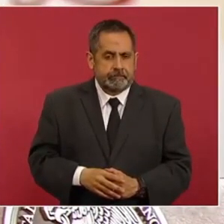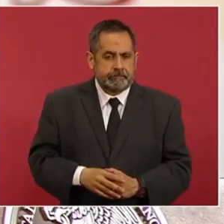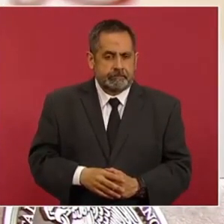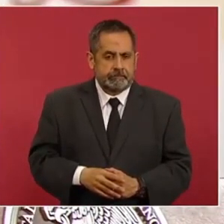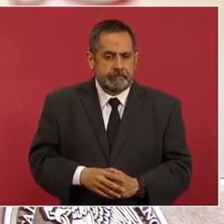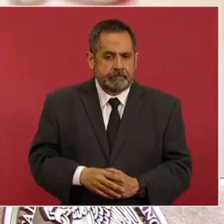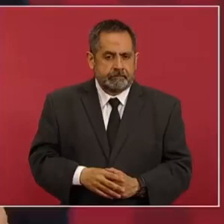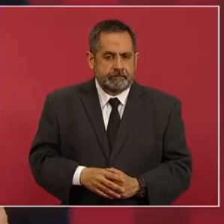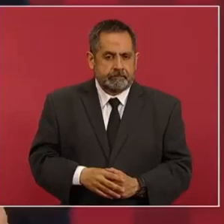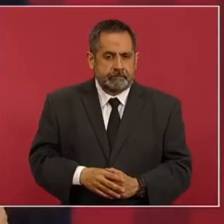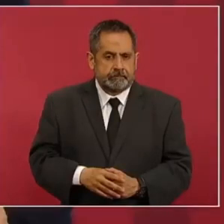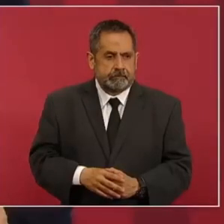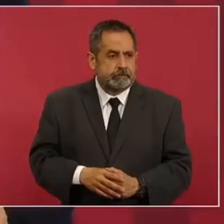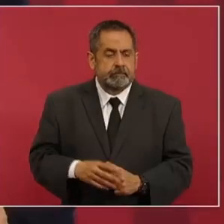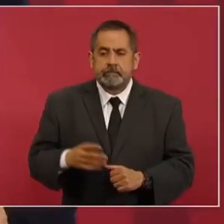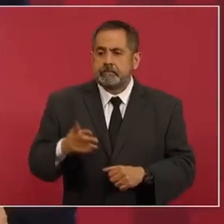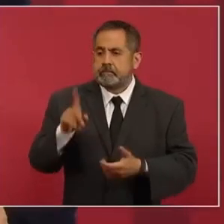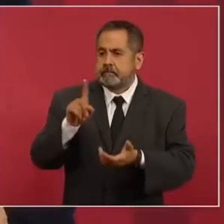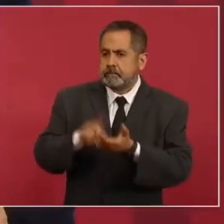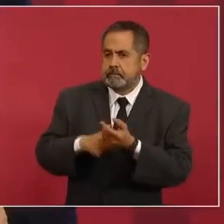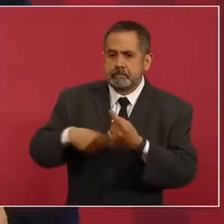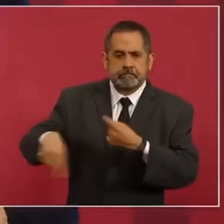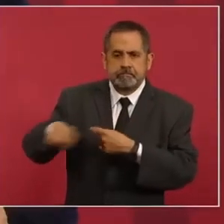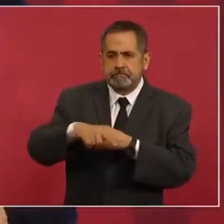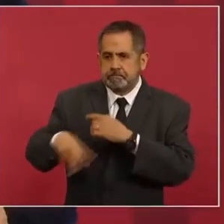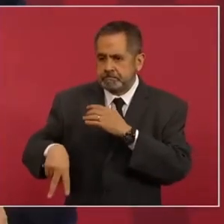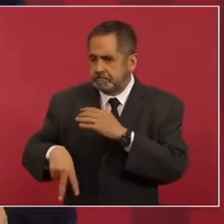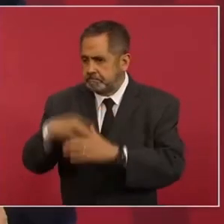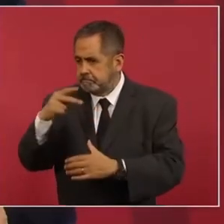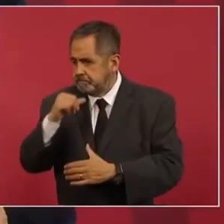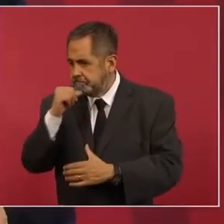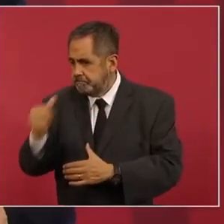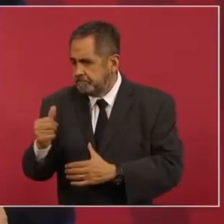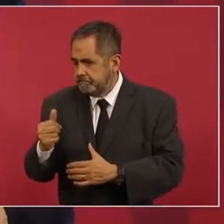La masa sin cantera. ¿Es de Silvio?